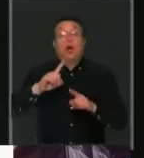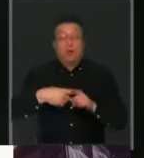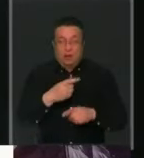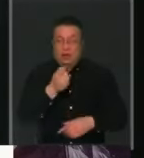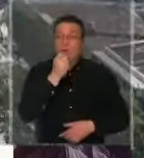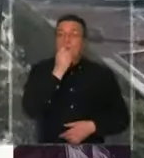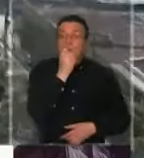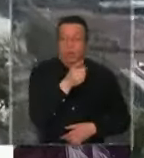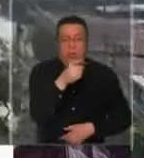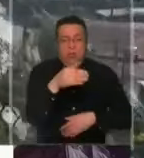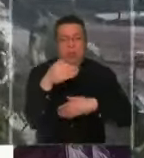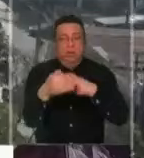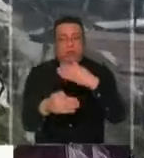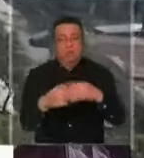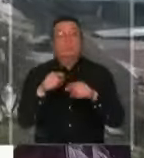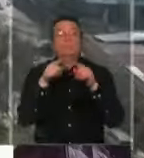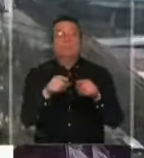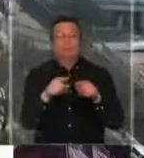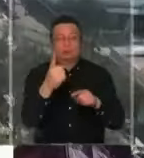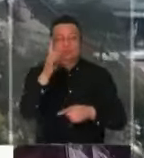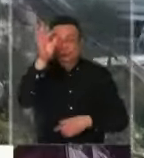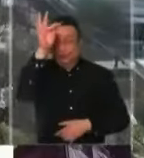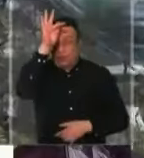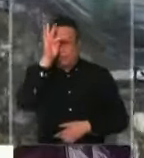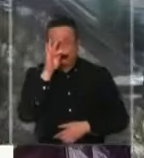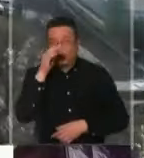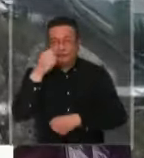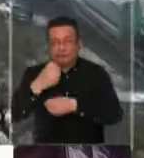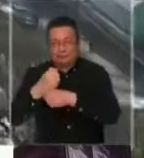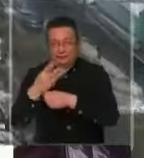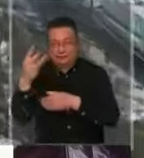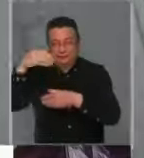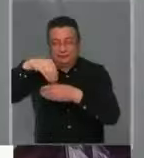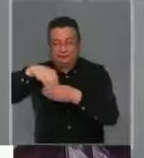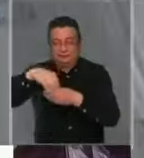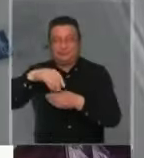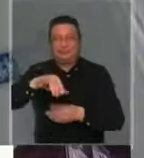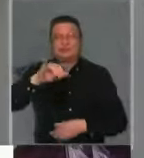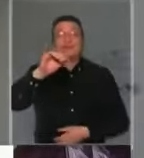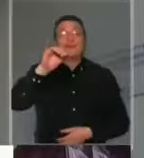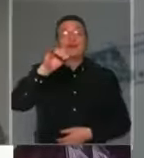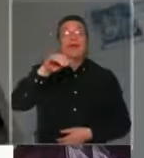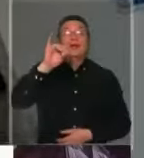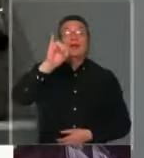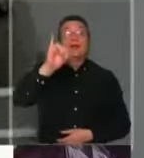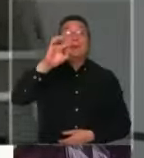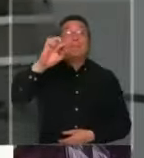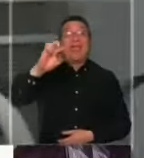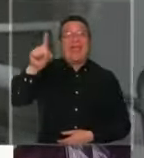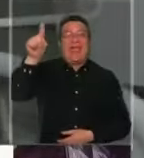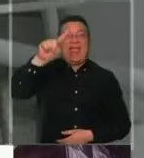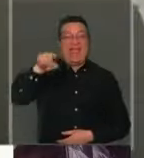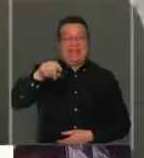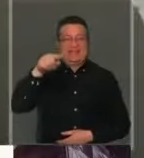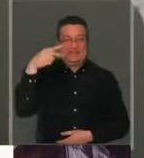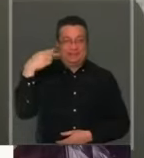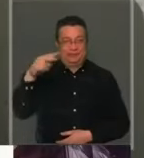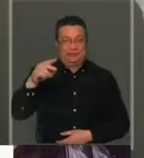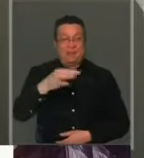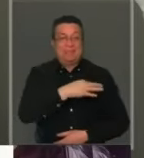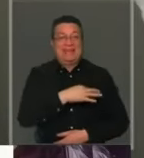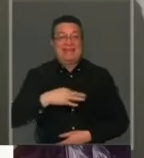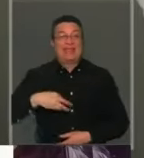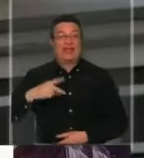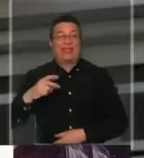este proceso involucra esta vez a un funcionario público del Instituto de Previsión Social, dependiente del Ministerio del Trabajo, que